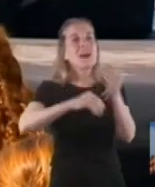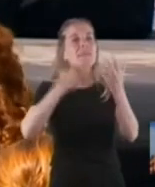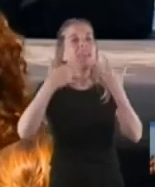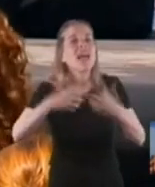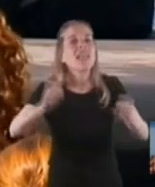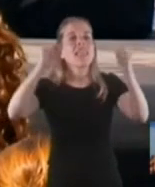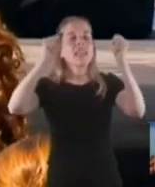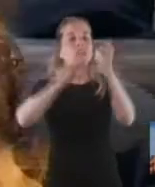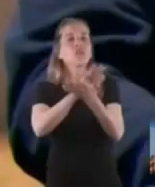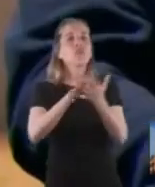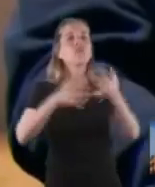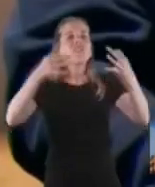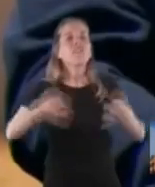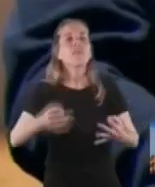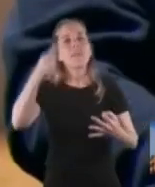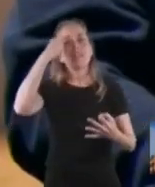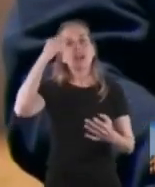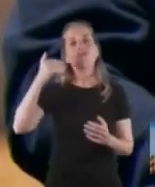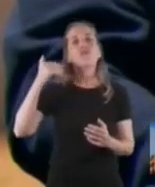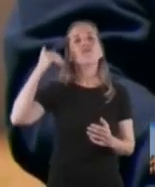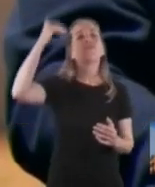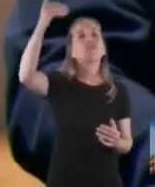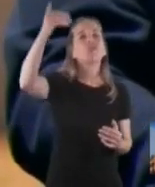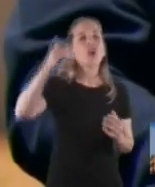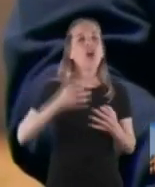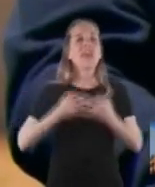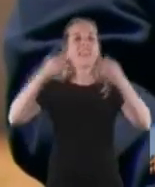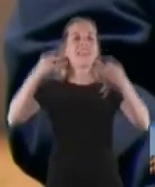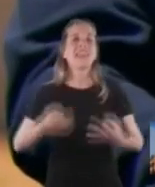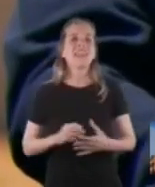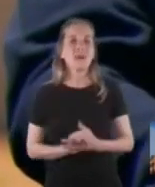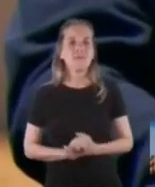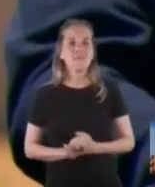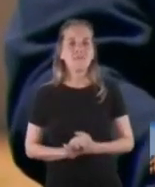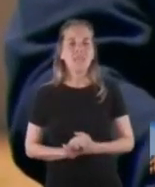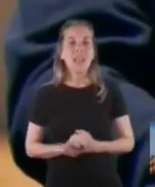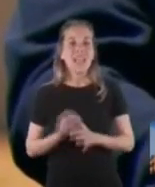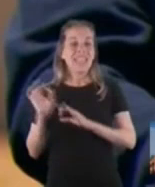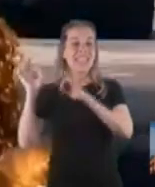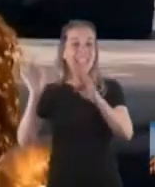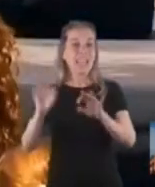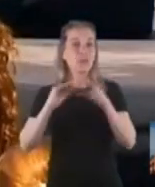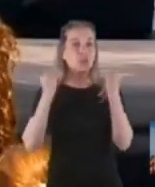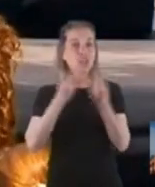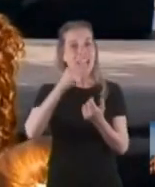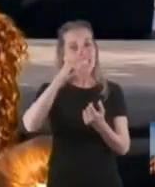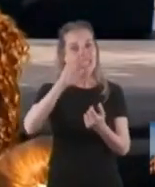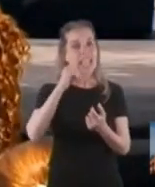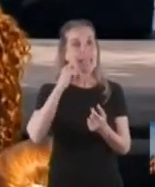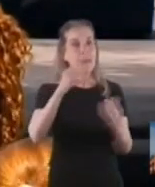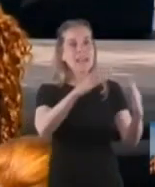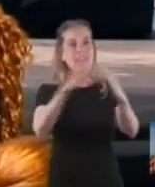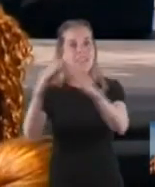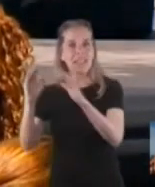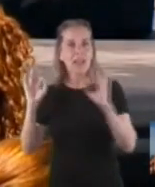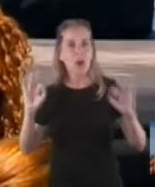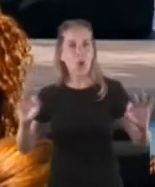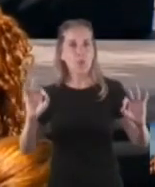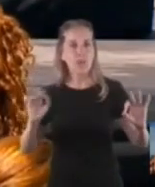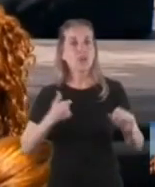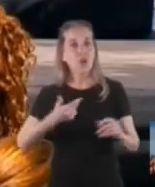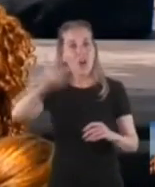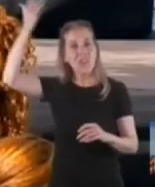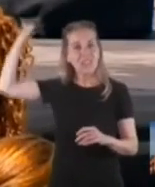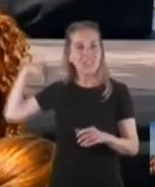de dignidad, de dignidad. Nosotros ya llevamos 70.000 viviendas construidas. Cuando en la